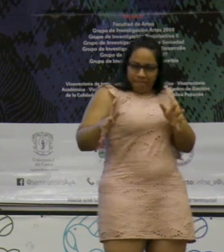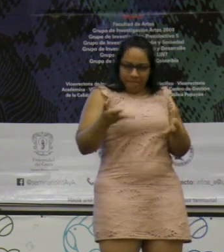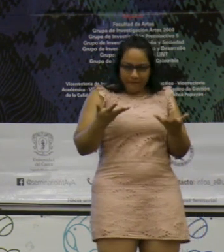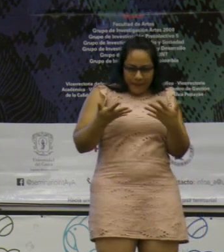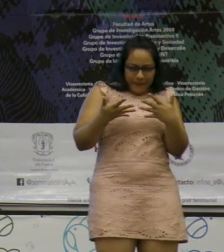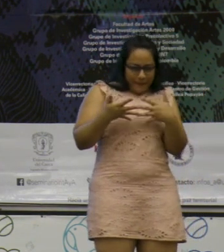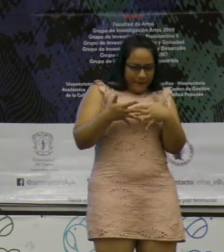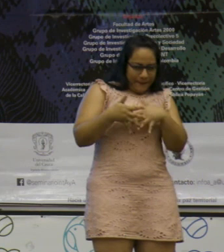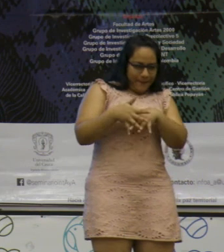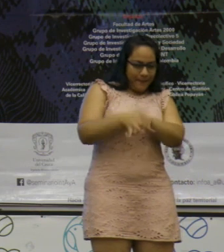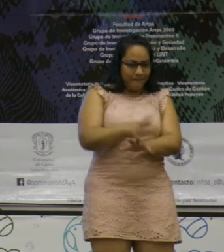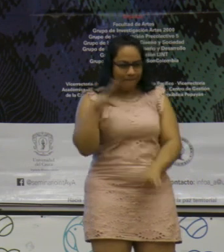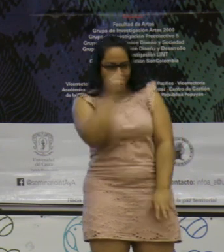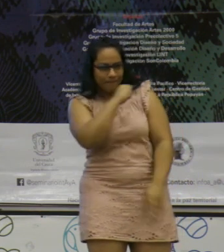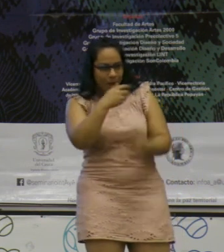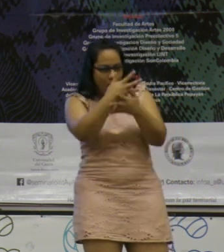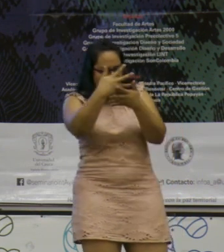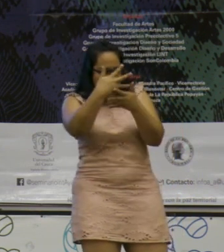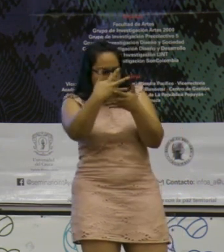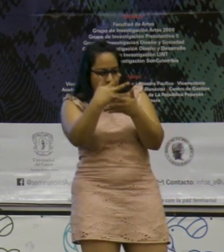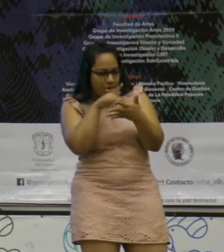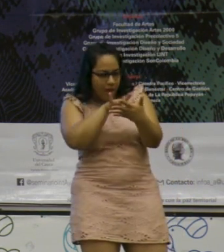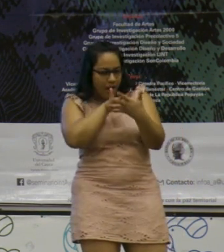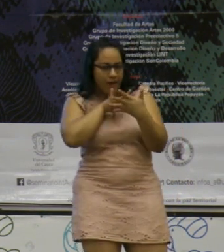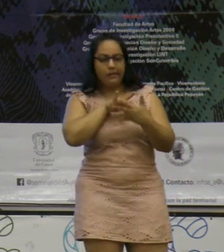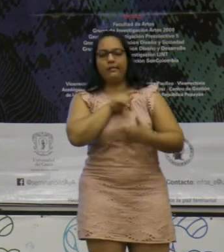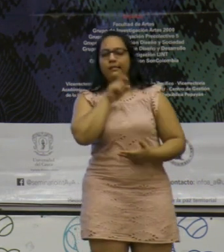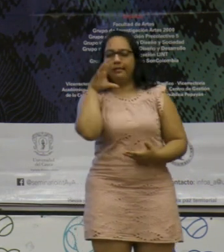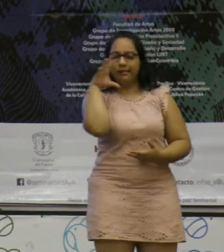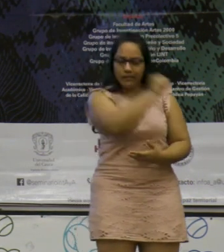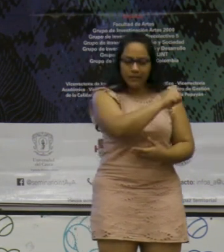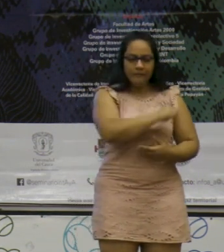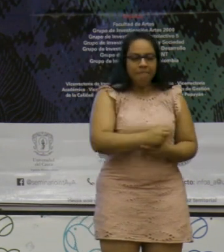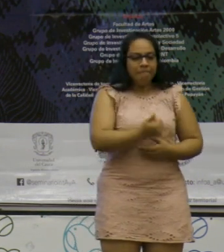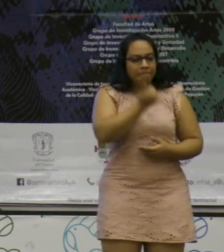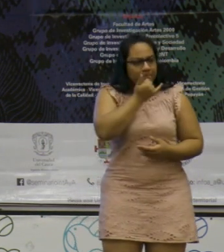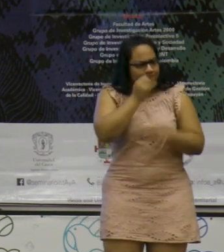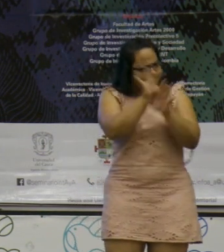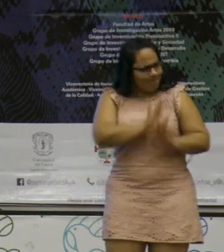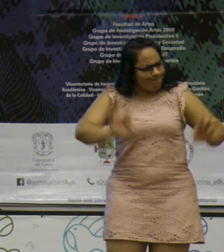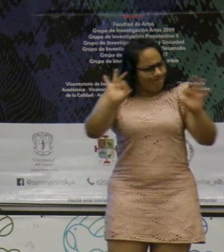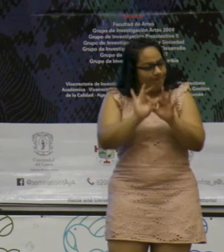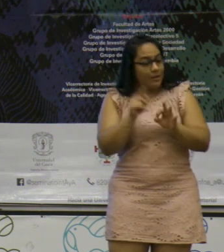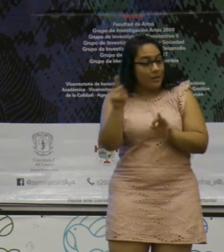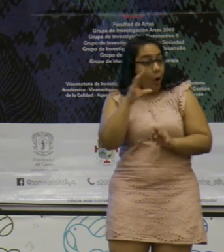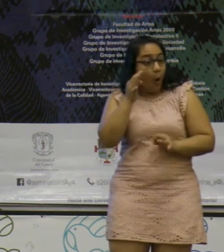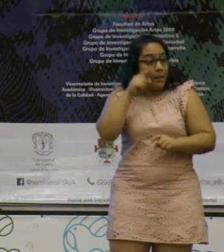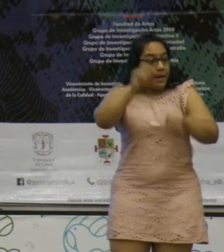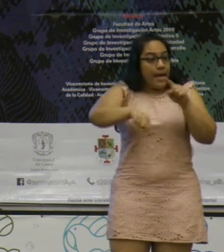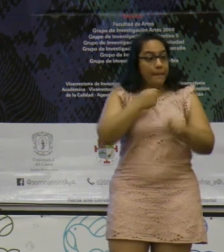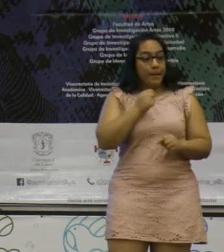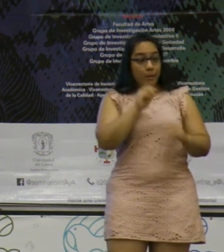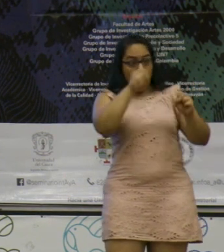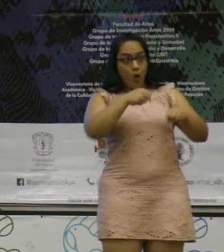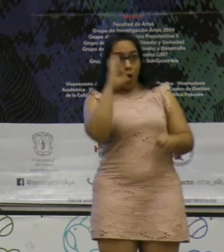daba cuenta, uno se da cuenta cuando pilla a Rosenkrantz que él sabe que lo feo es muy importante, que lo feo es súper importante, pero él no puede ponerlo en el estatus